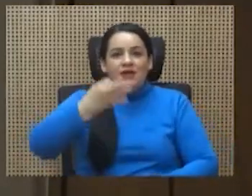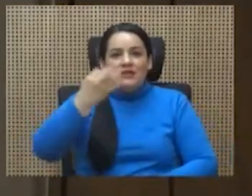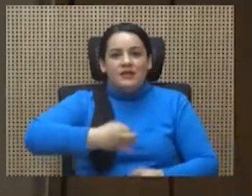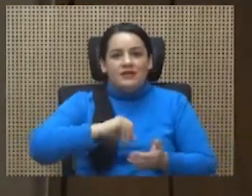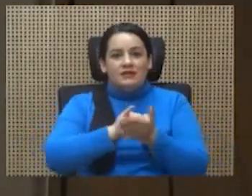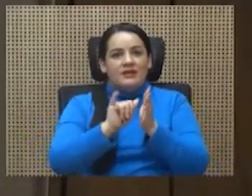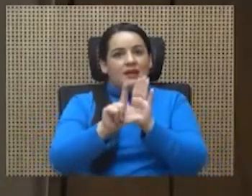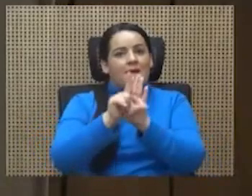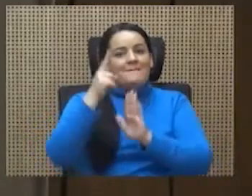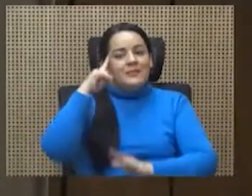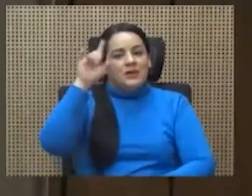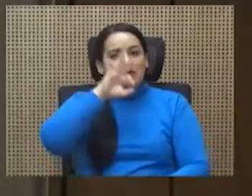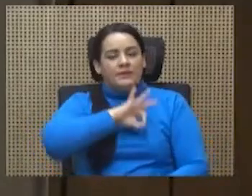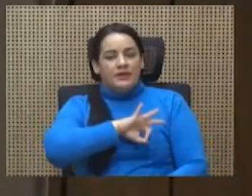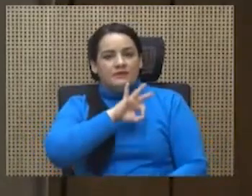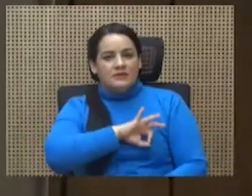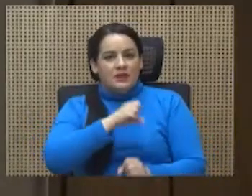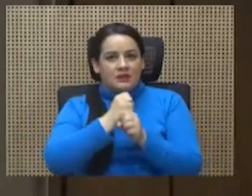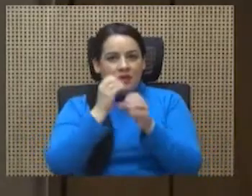ley para beneficiar al